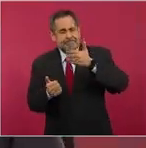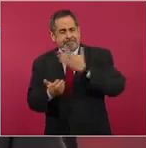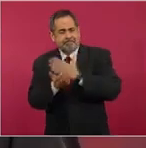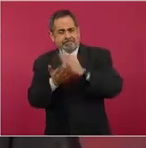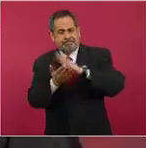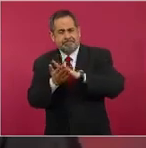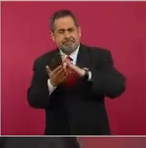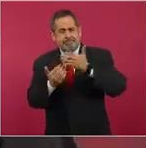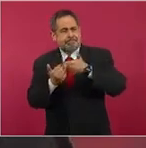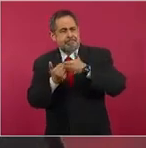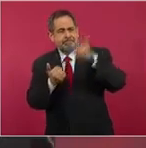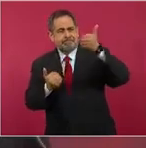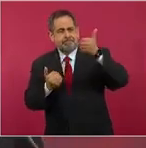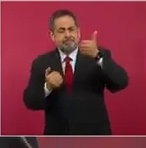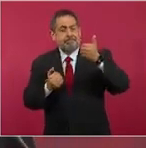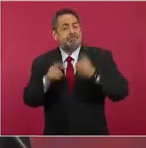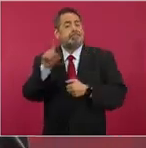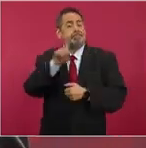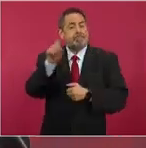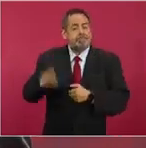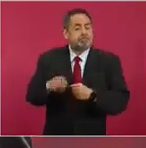la independencia de Texas que termina